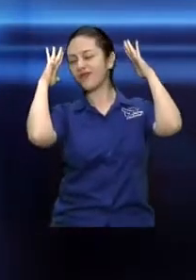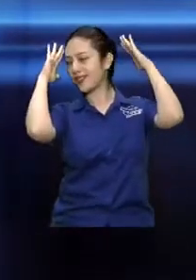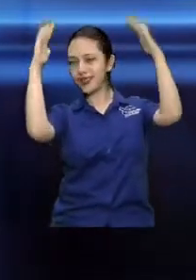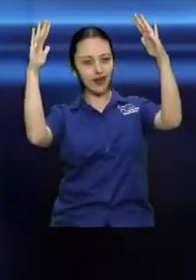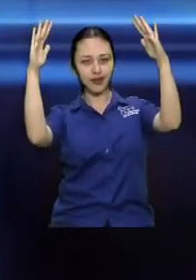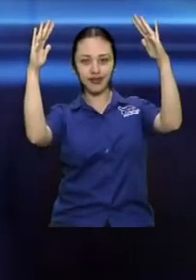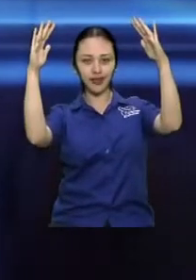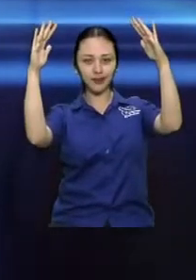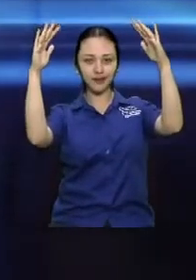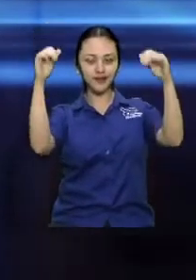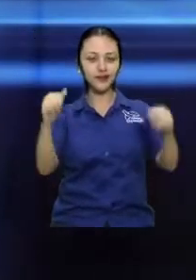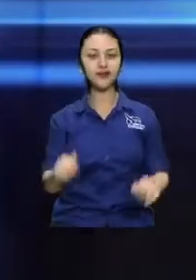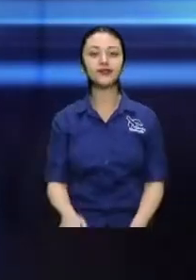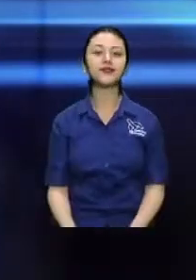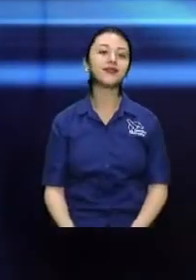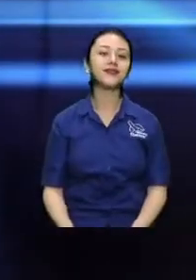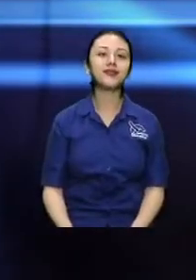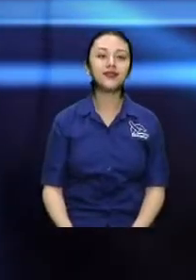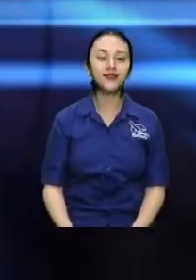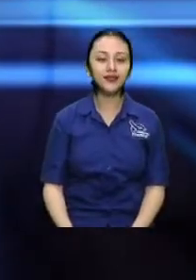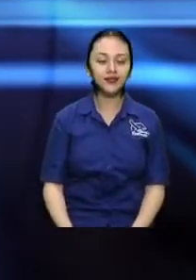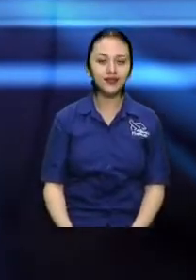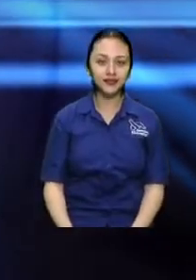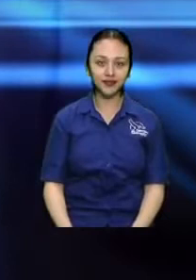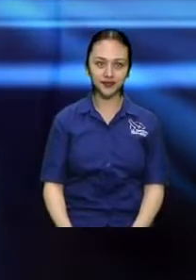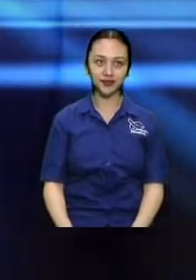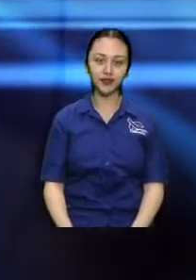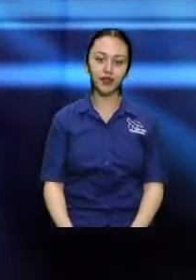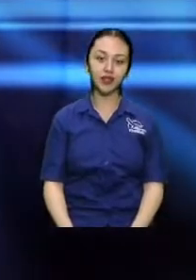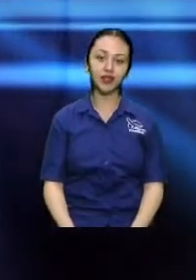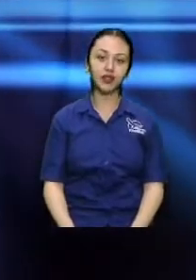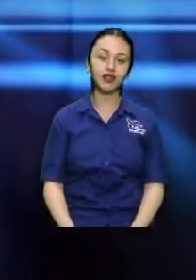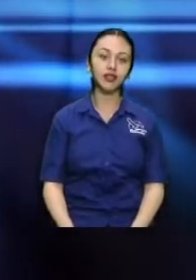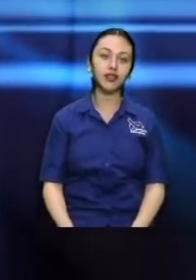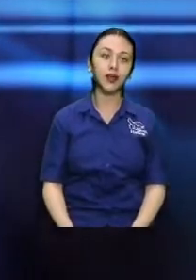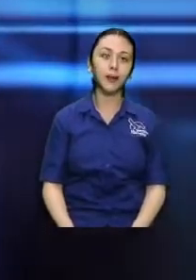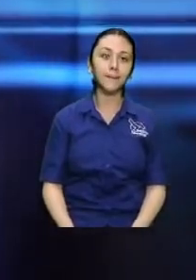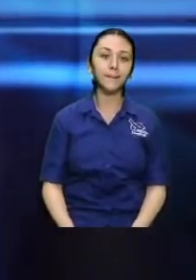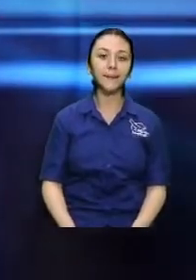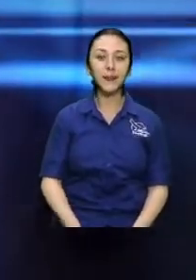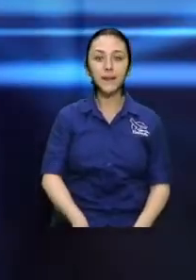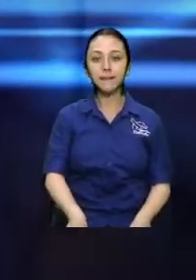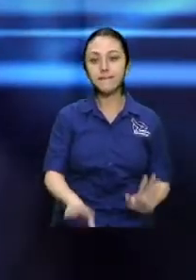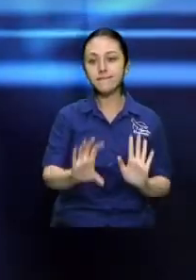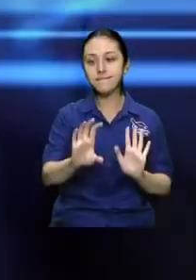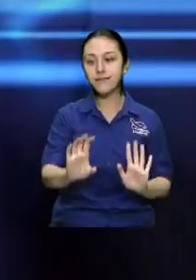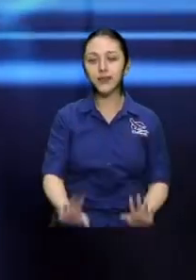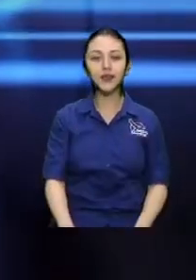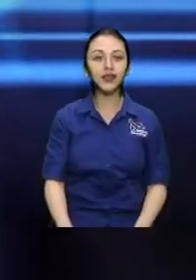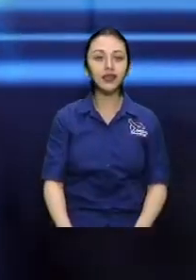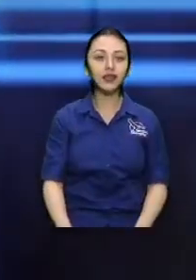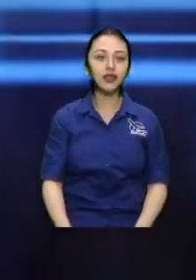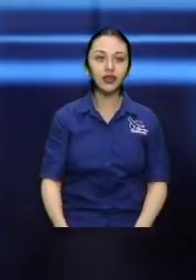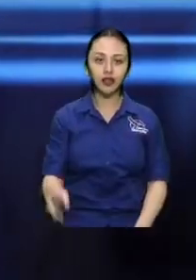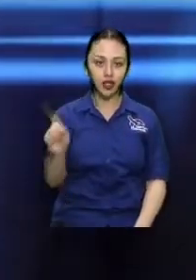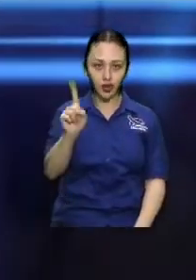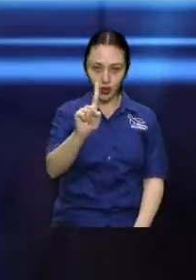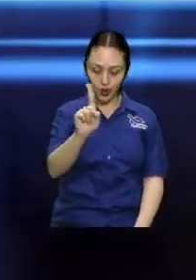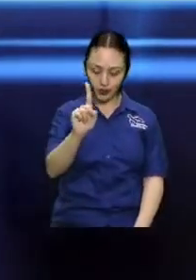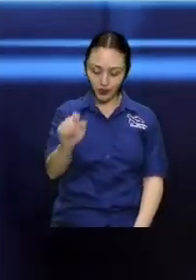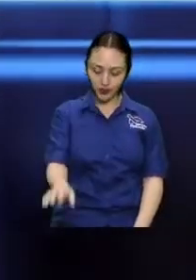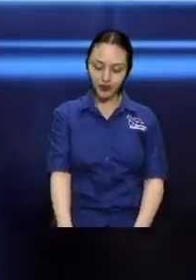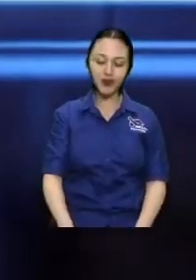mega poimen. Ahora hay gente que quiere tener mega iglesia, pero no, pero son micro poimen. No, hombre, ahí se